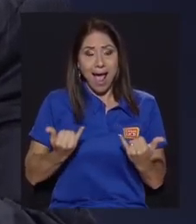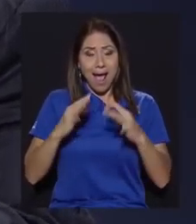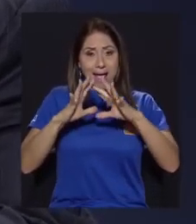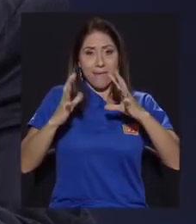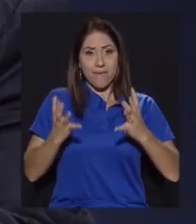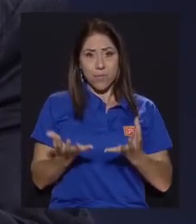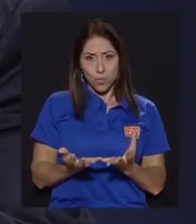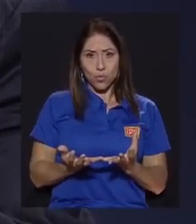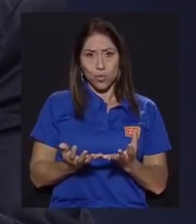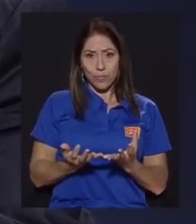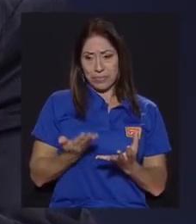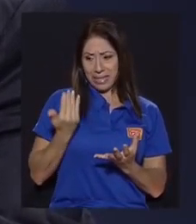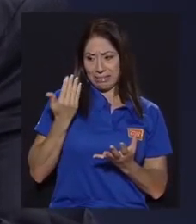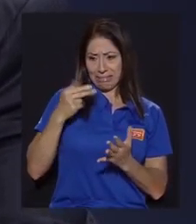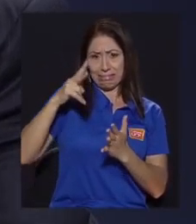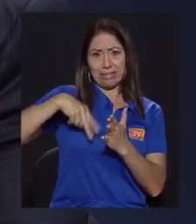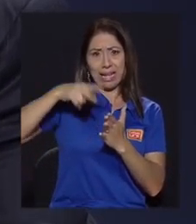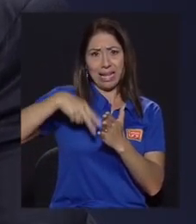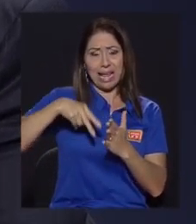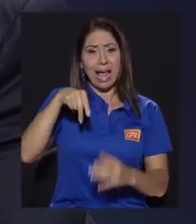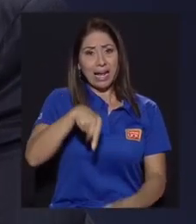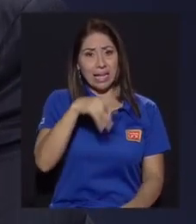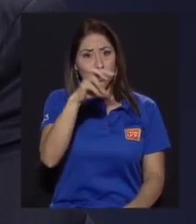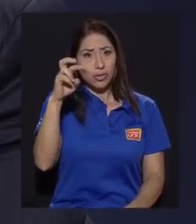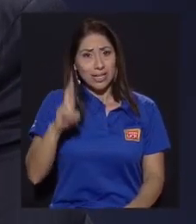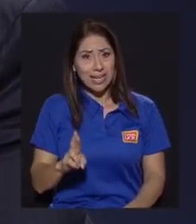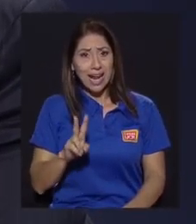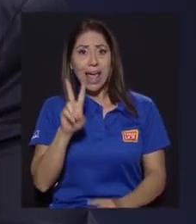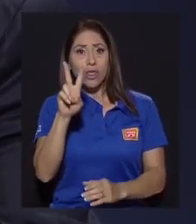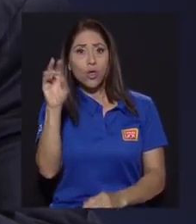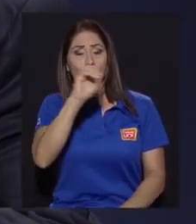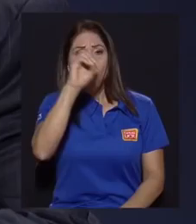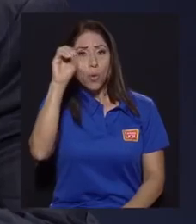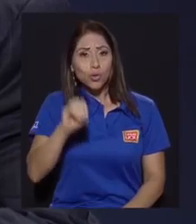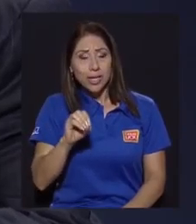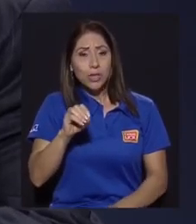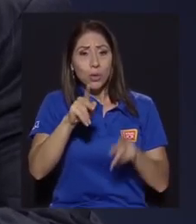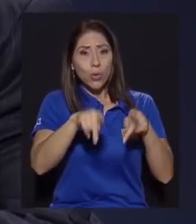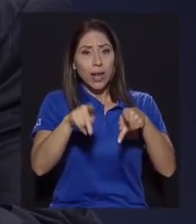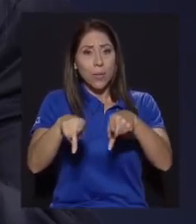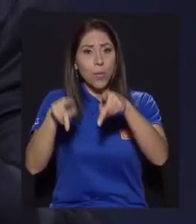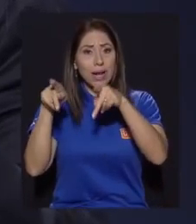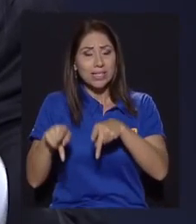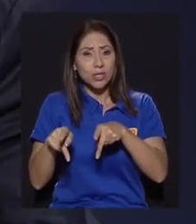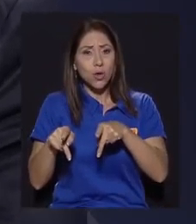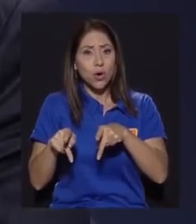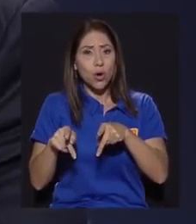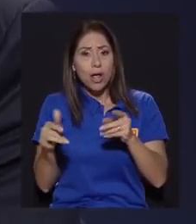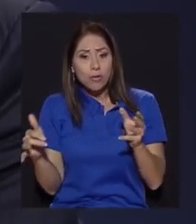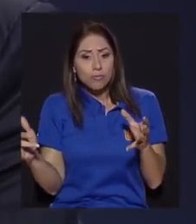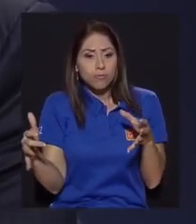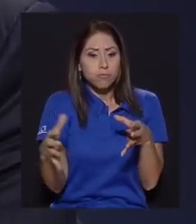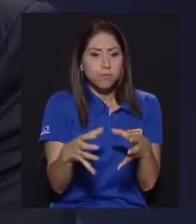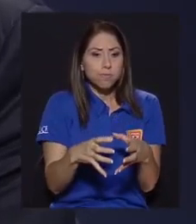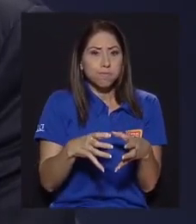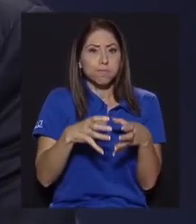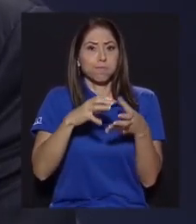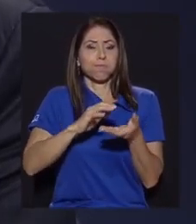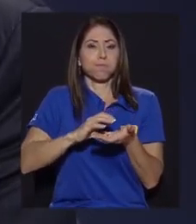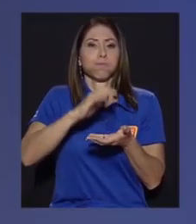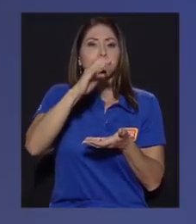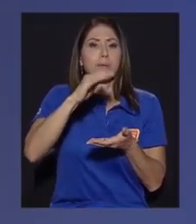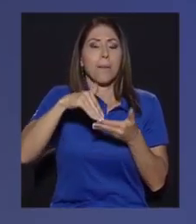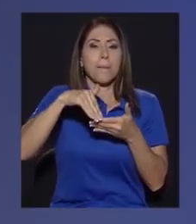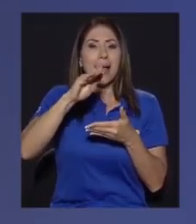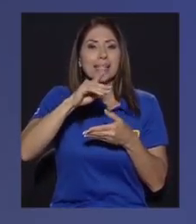leía en estos días en costa rica el 2% de la población acumula en más del 50% de la riqueza